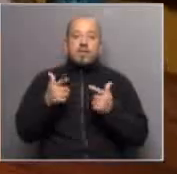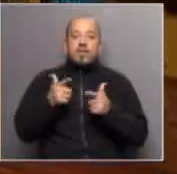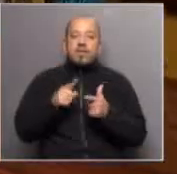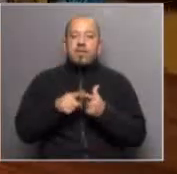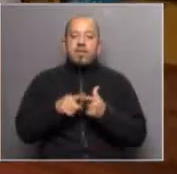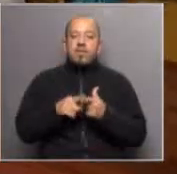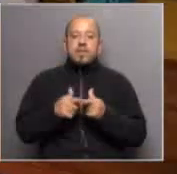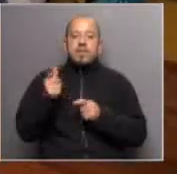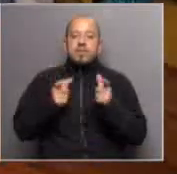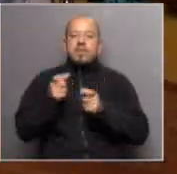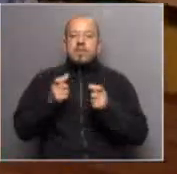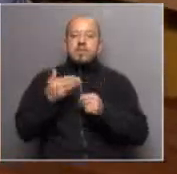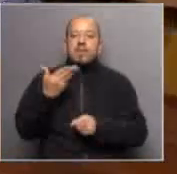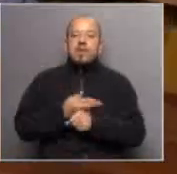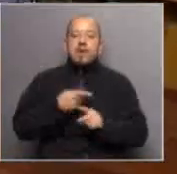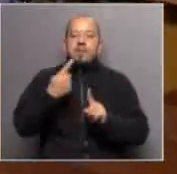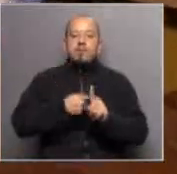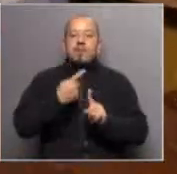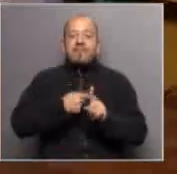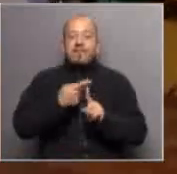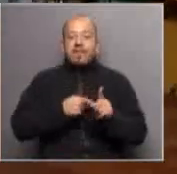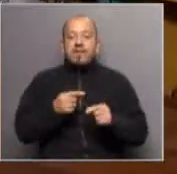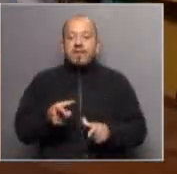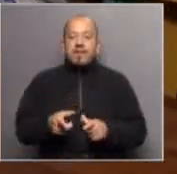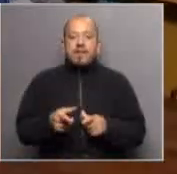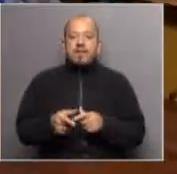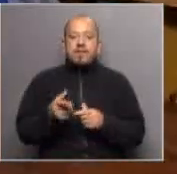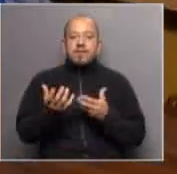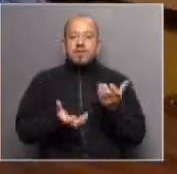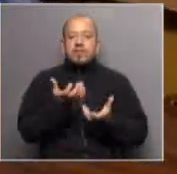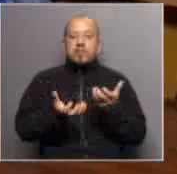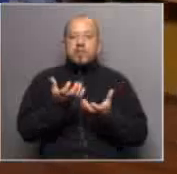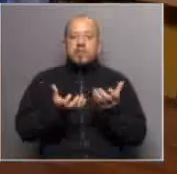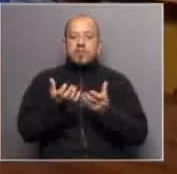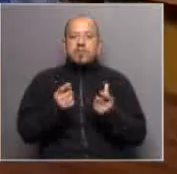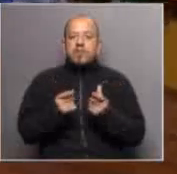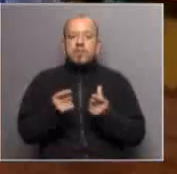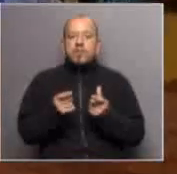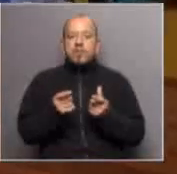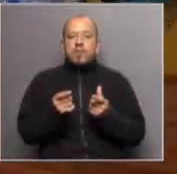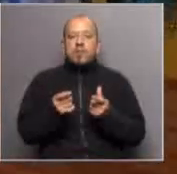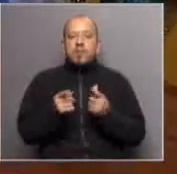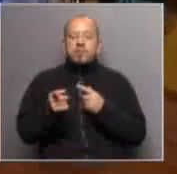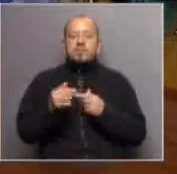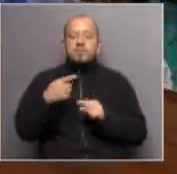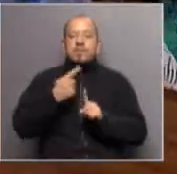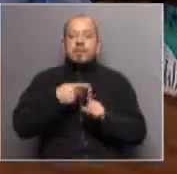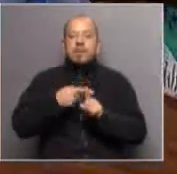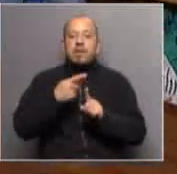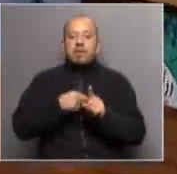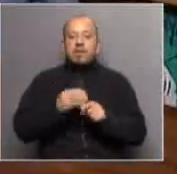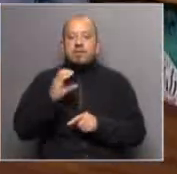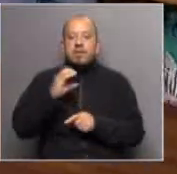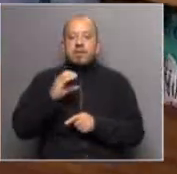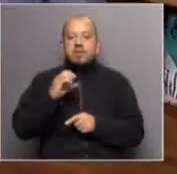nos pedía papas y bueno, y el cocinero alargó y ahora tenemos papas que la gente le gusta mucho con cheddar y